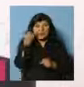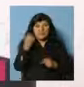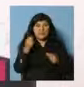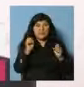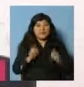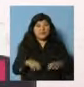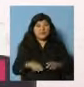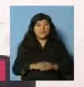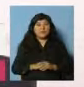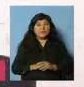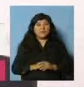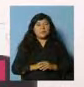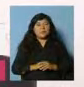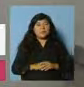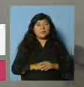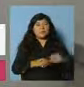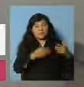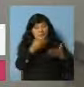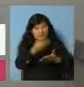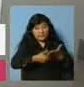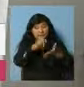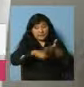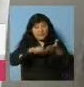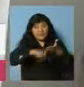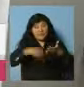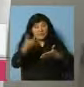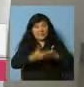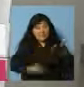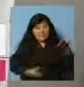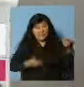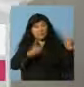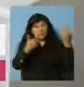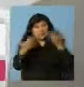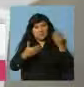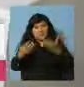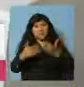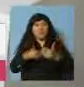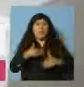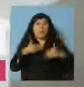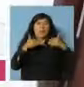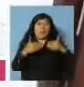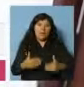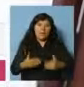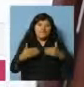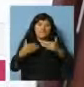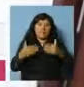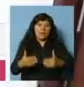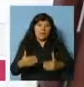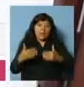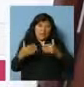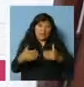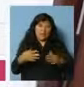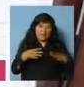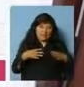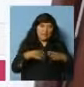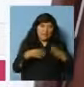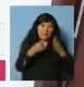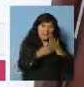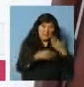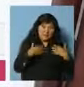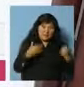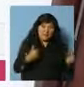ya posponiendo esto porque nos faltaban varias cosas que exige el Ministerio de Salud, que es